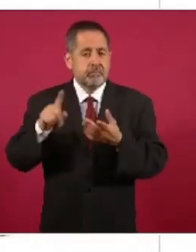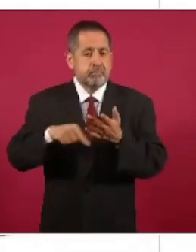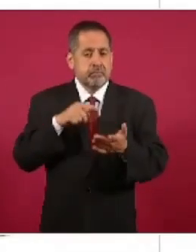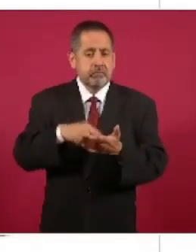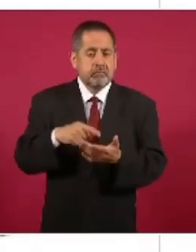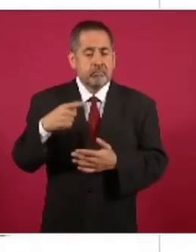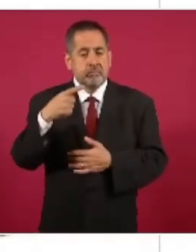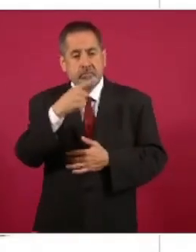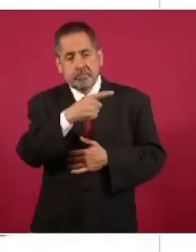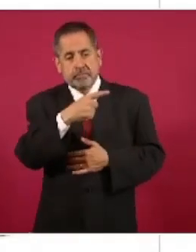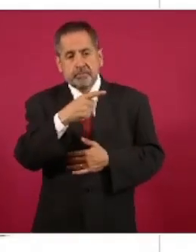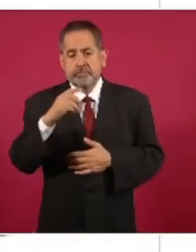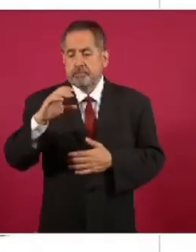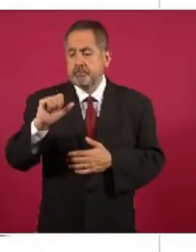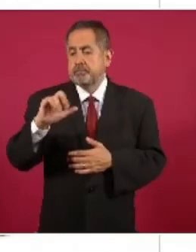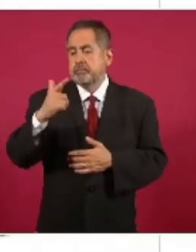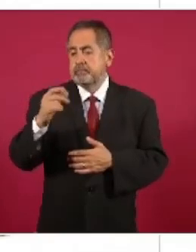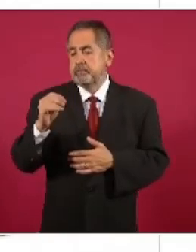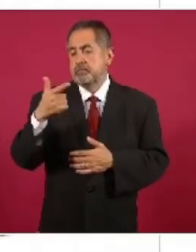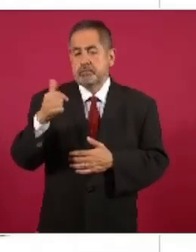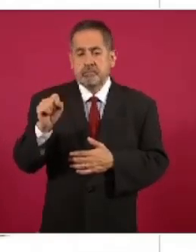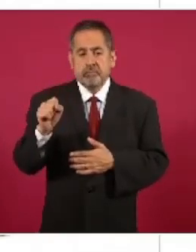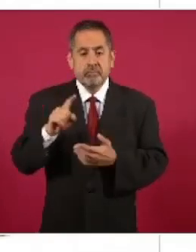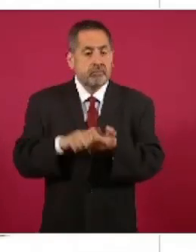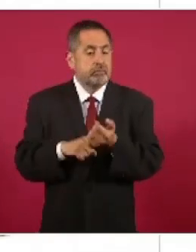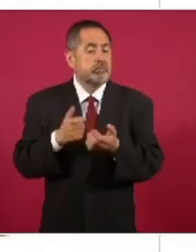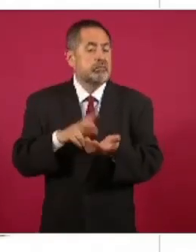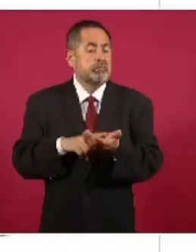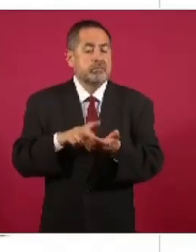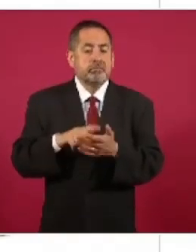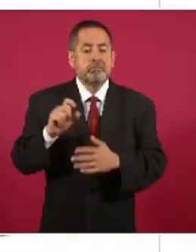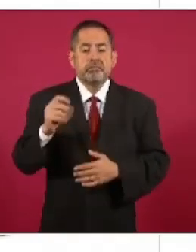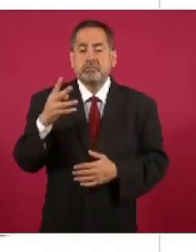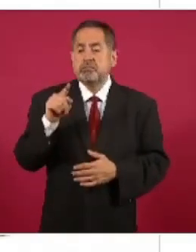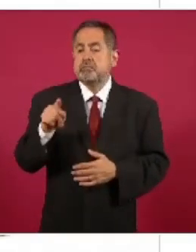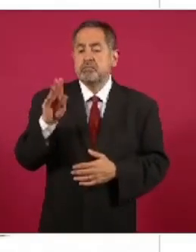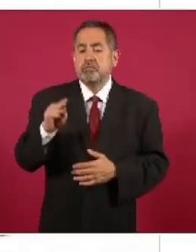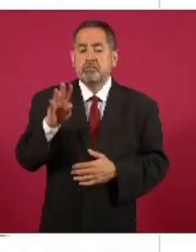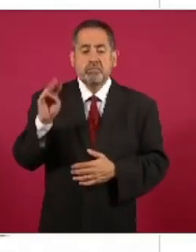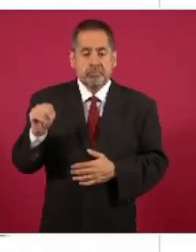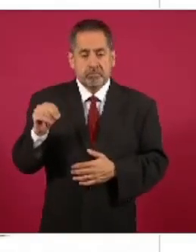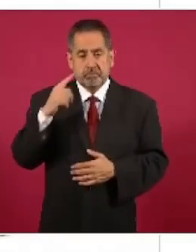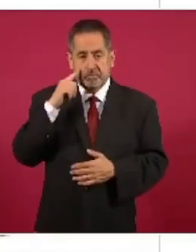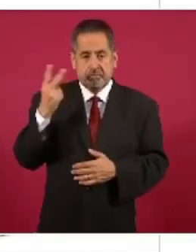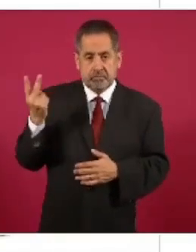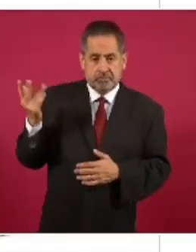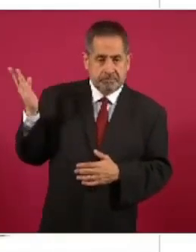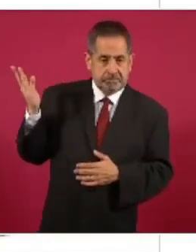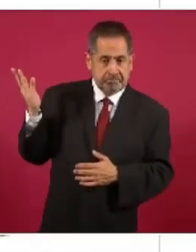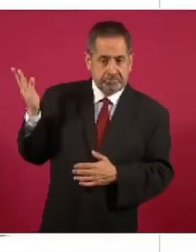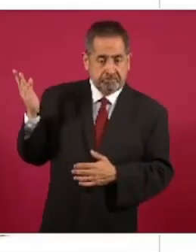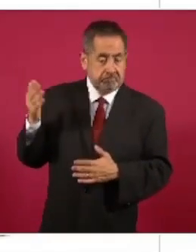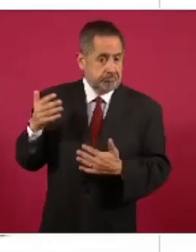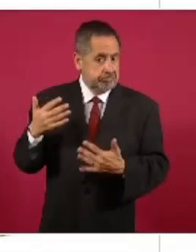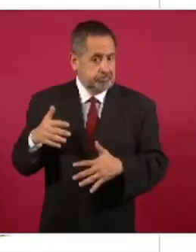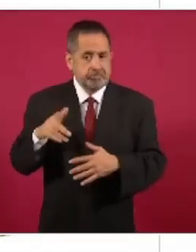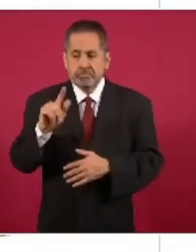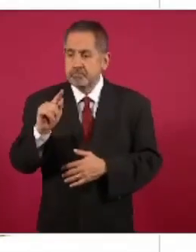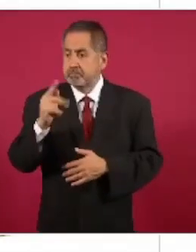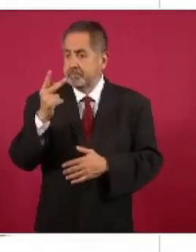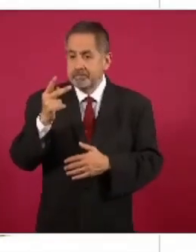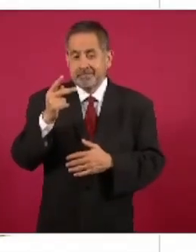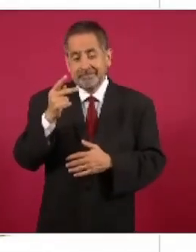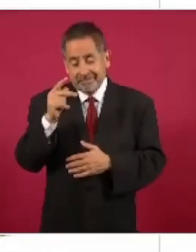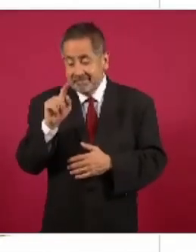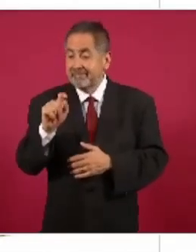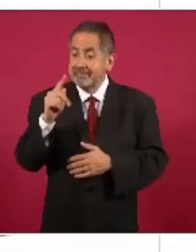Coahuila, 24 pesos con 99 centavos, un margen de 2 pesos 75 centavos. Y la